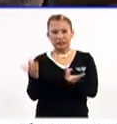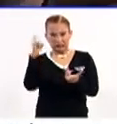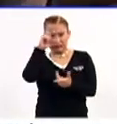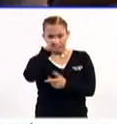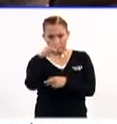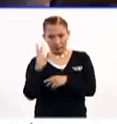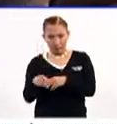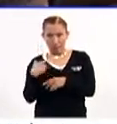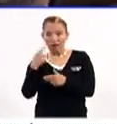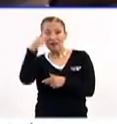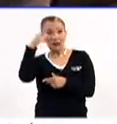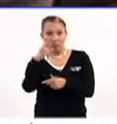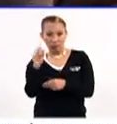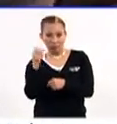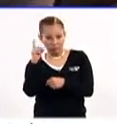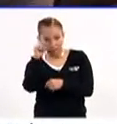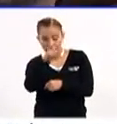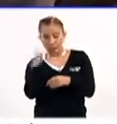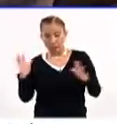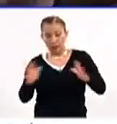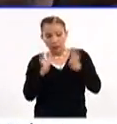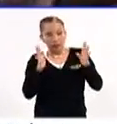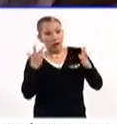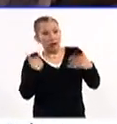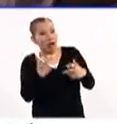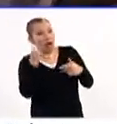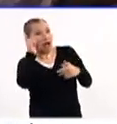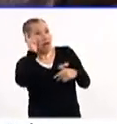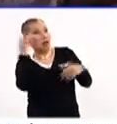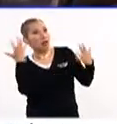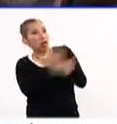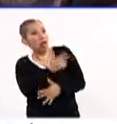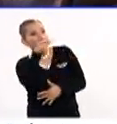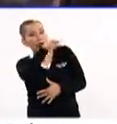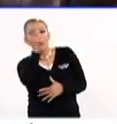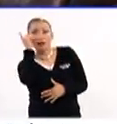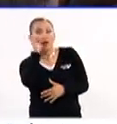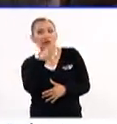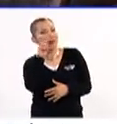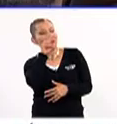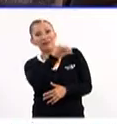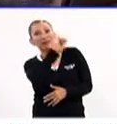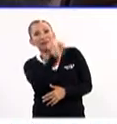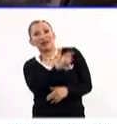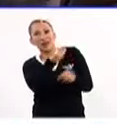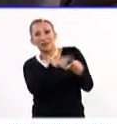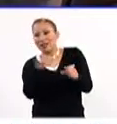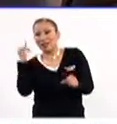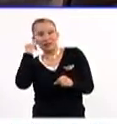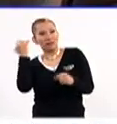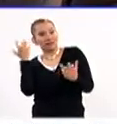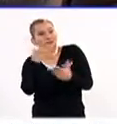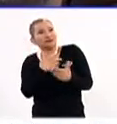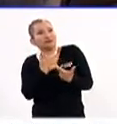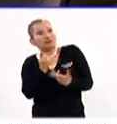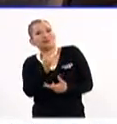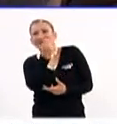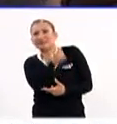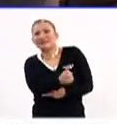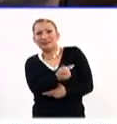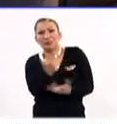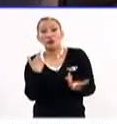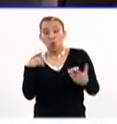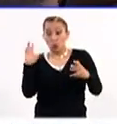trabajos, aprovechando la sorpresa que provocaba la caballería entre los indígenas. O sea, después de